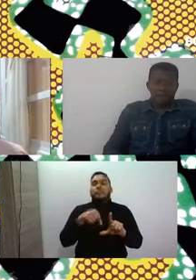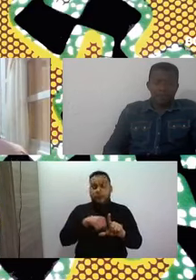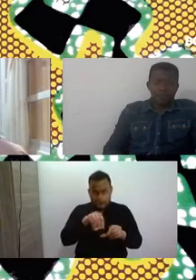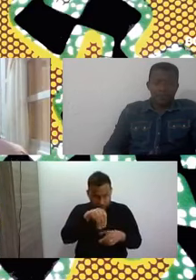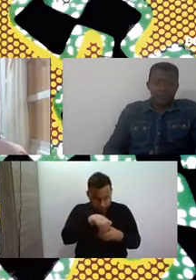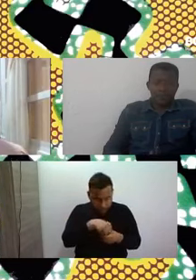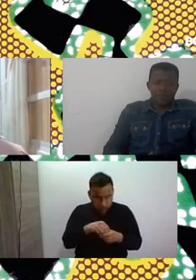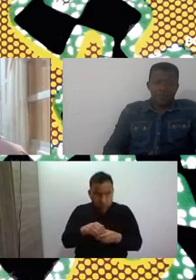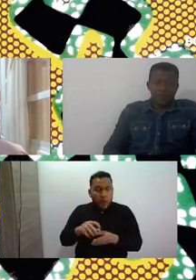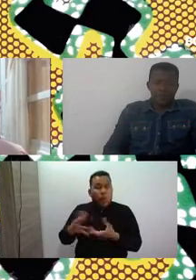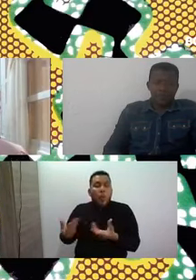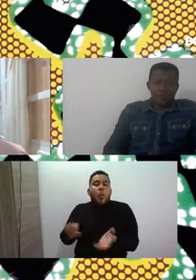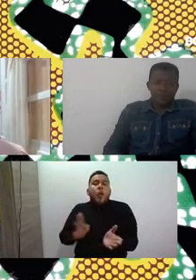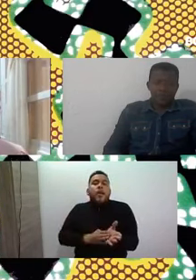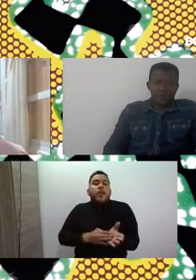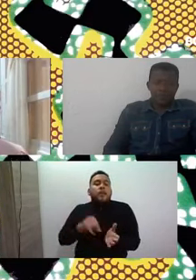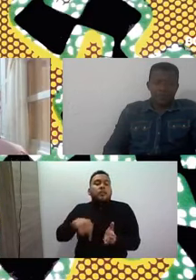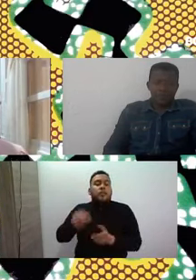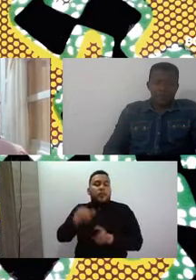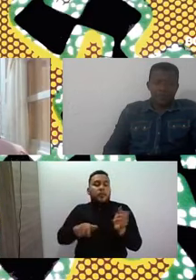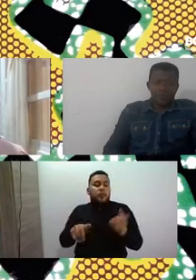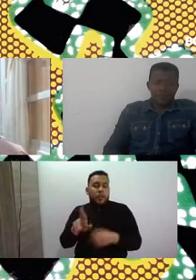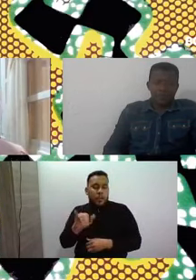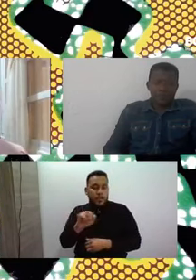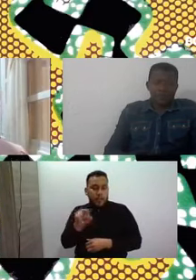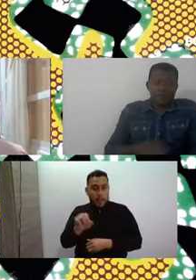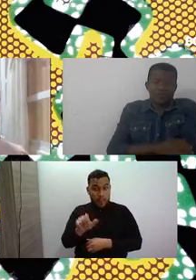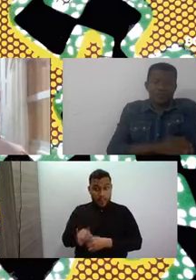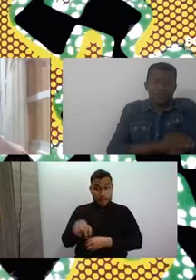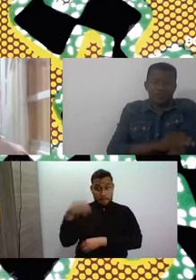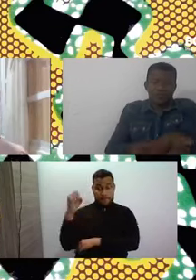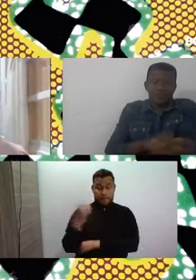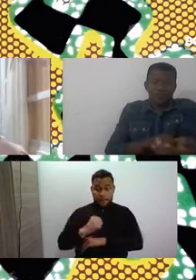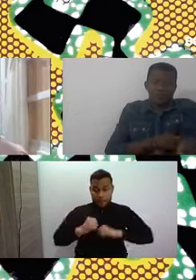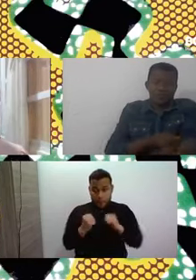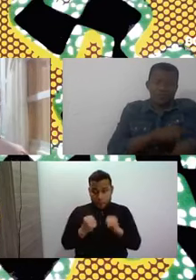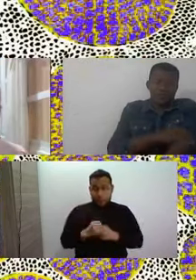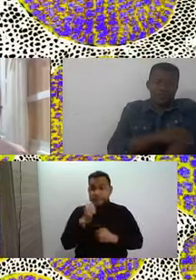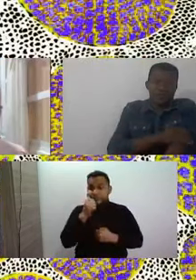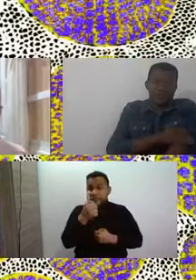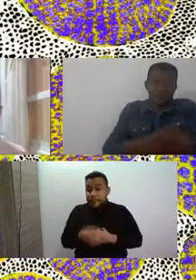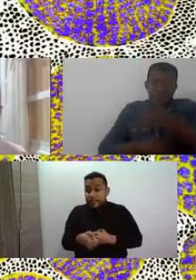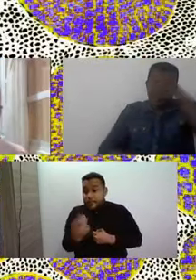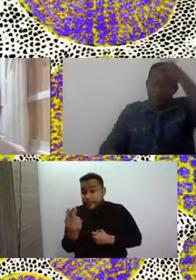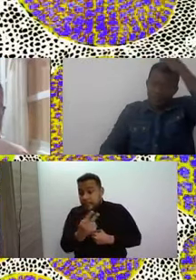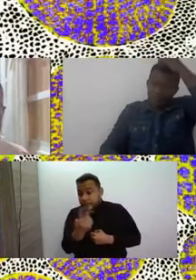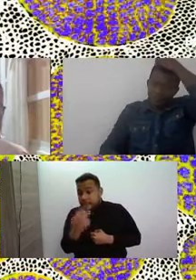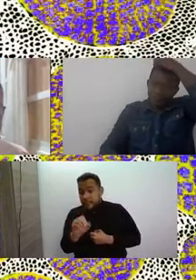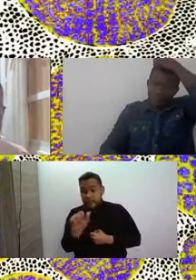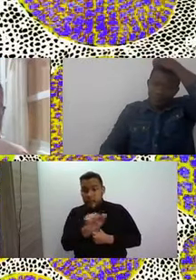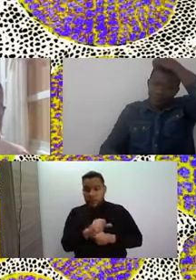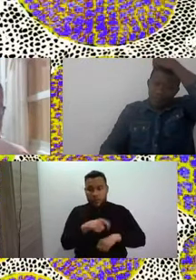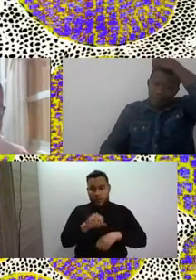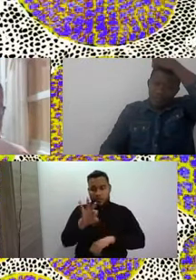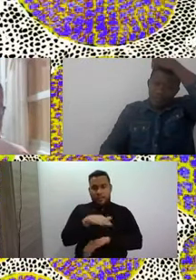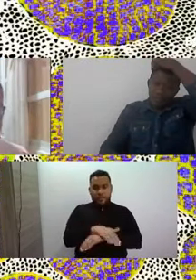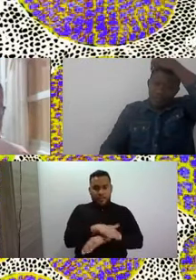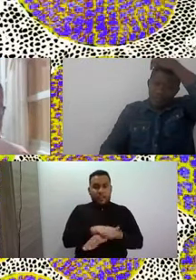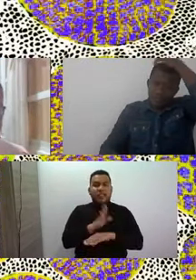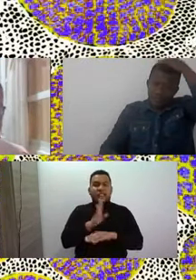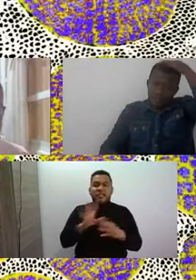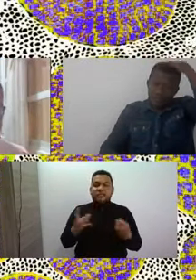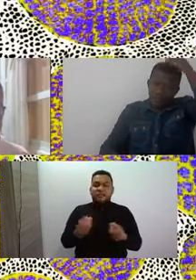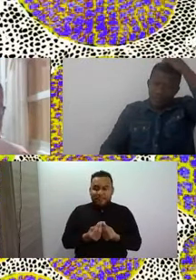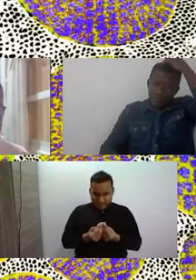en Bogotá. Mañana, viernes 20 de agosto, a las 3 de la tarde, nos va a estar acompañando la